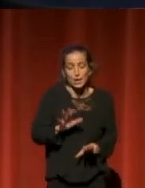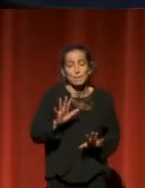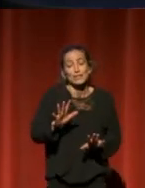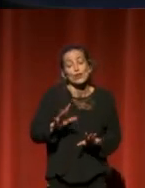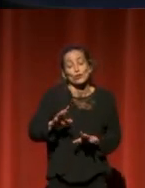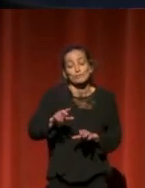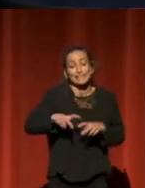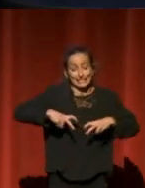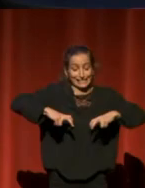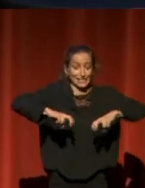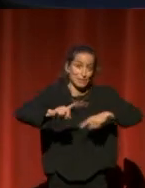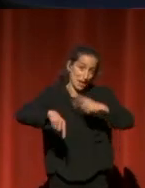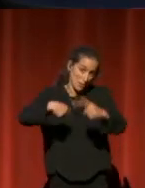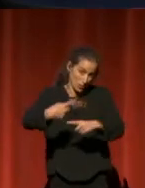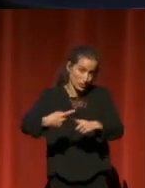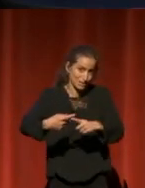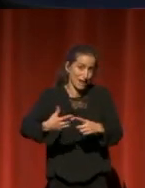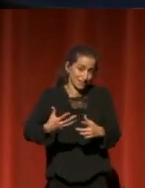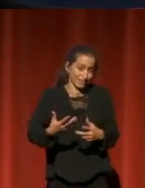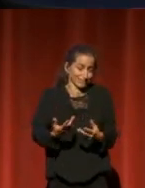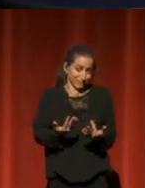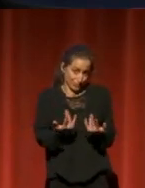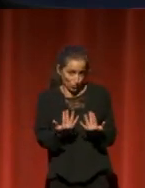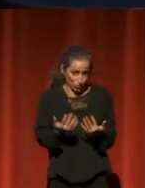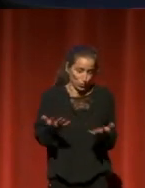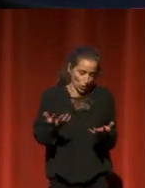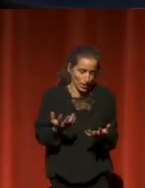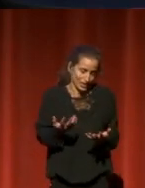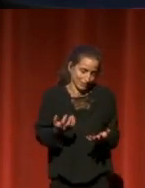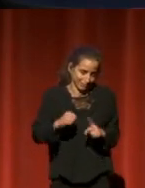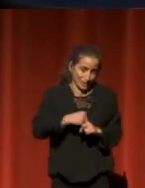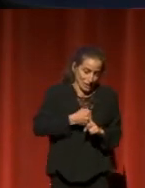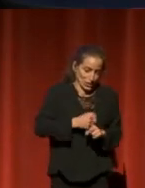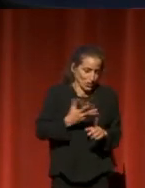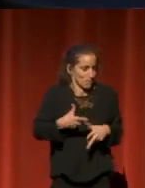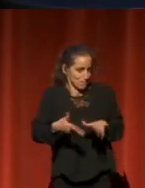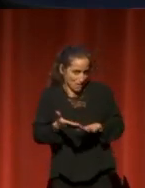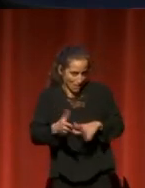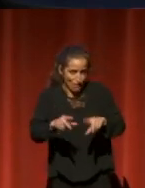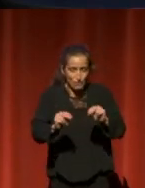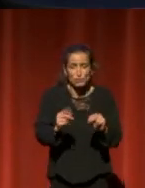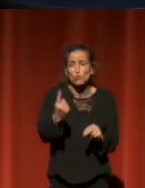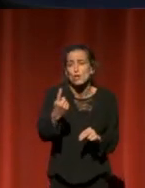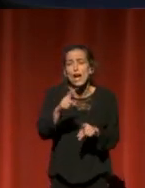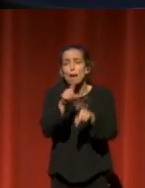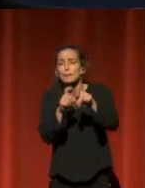mesa siguiente, pero sí me gustaría que había una pregunta por aquí. Sí, ¿verdad? Hacerla muy rápidamente.